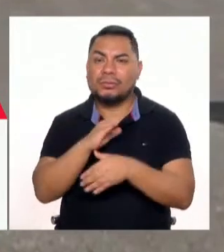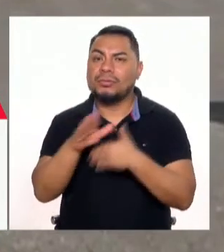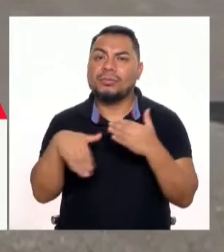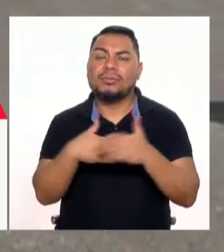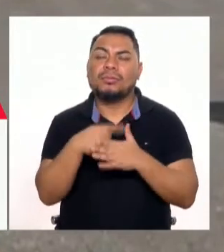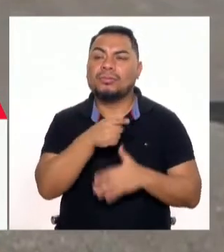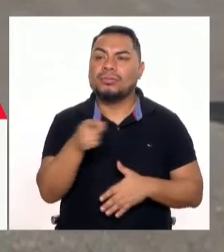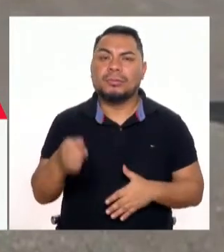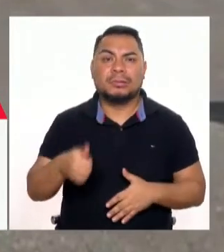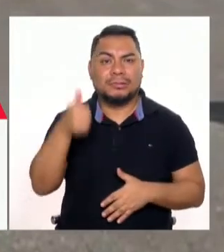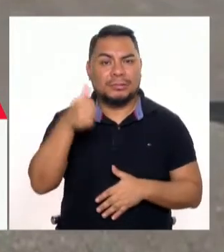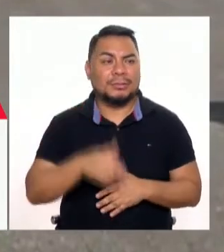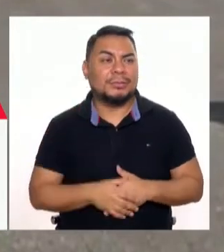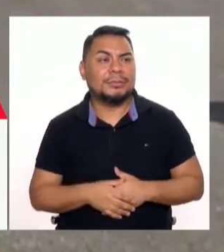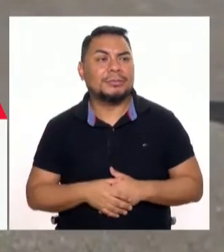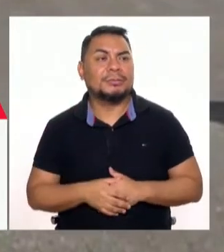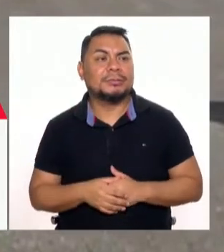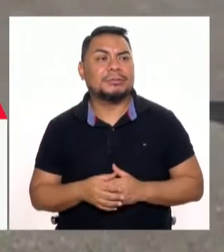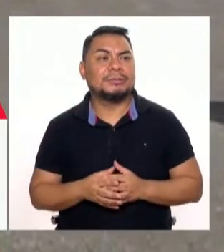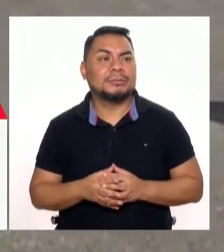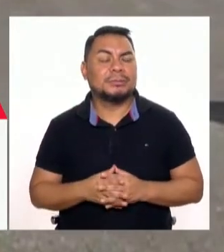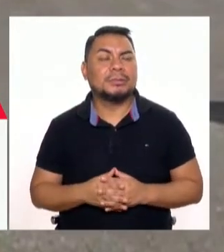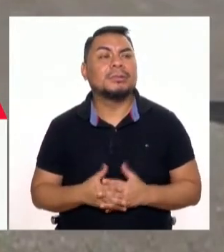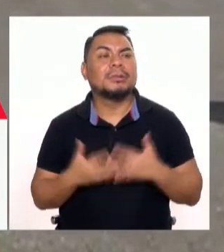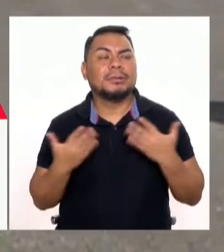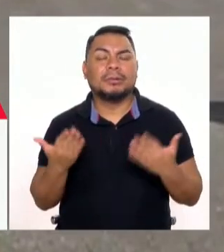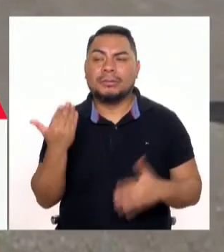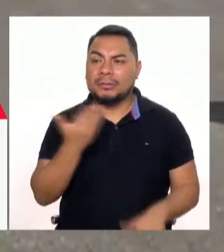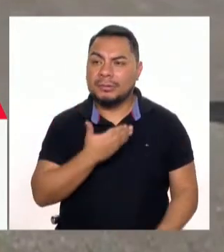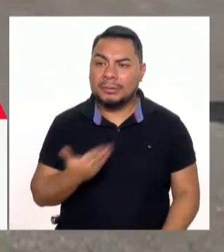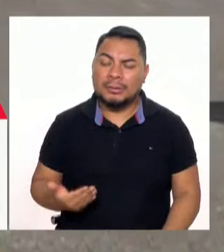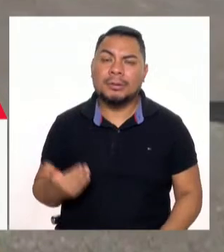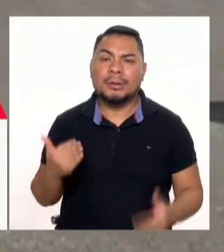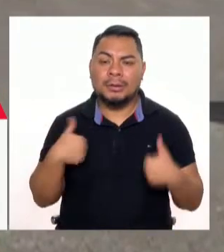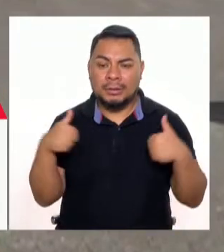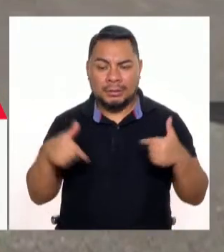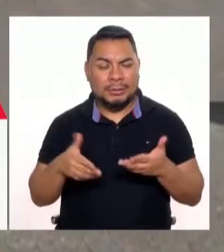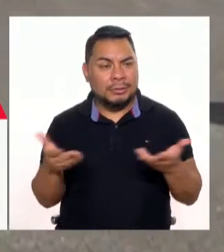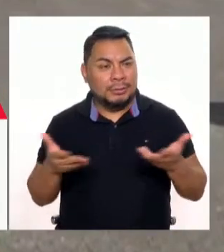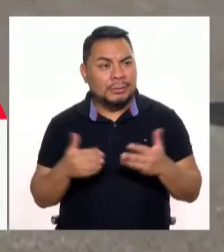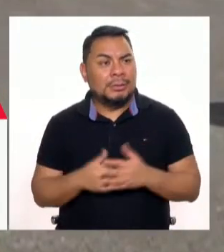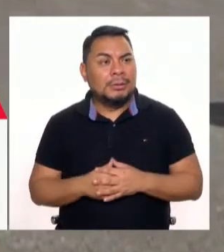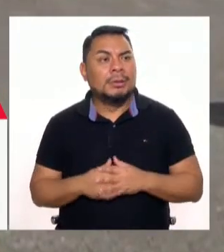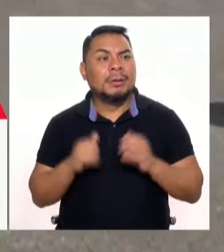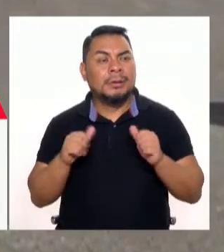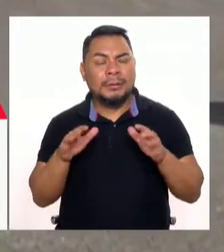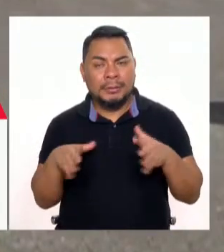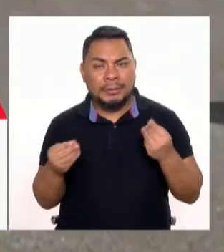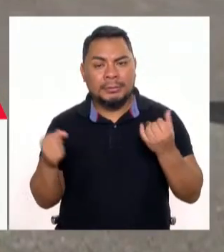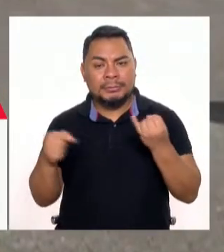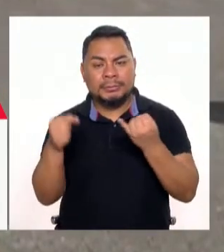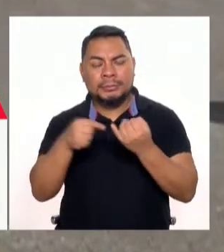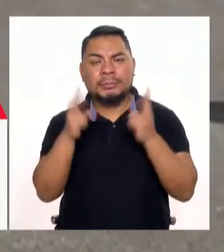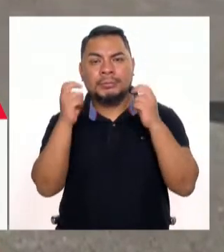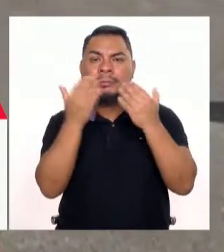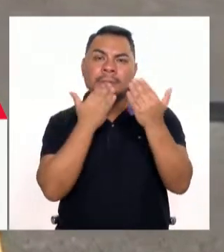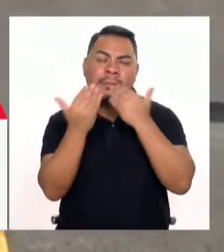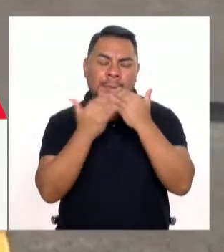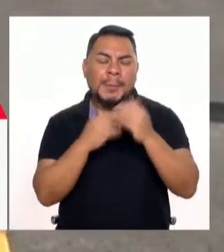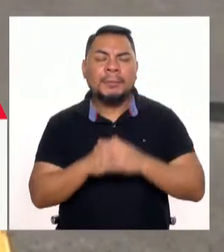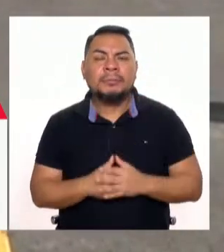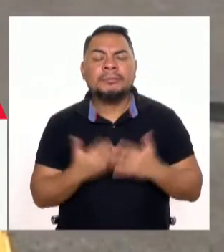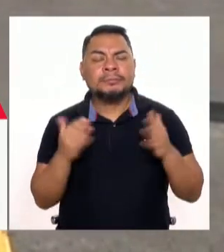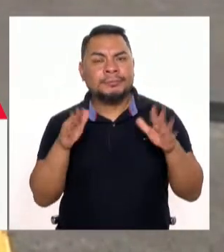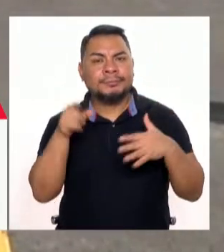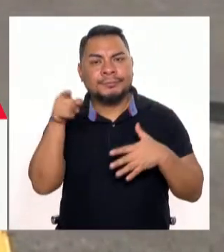todas sus autoridades entonces presidenta nos tienes Acá hay varios temas que conversar